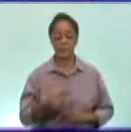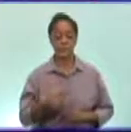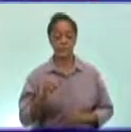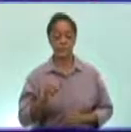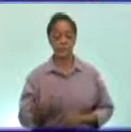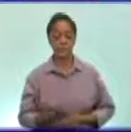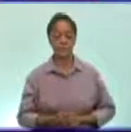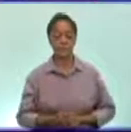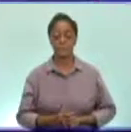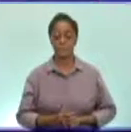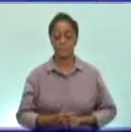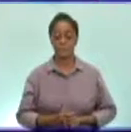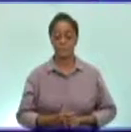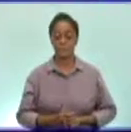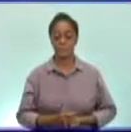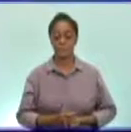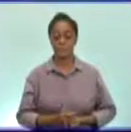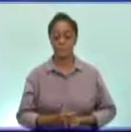emisión.